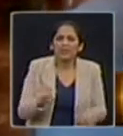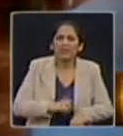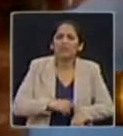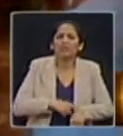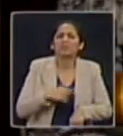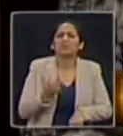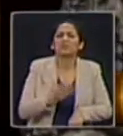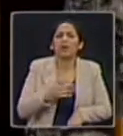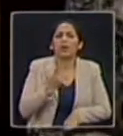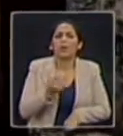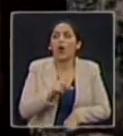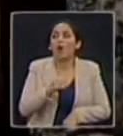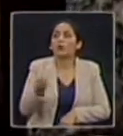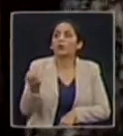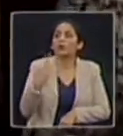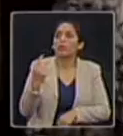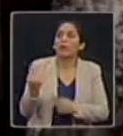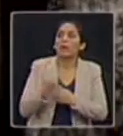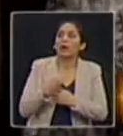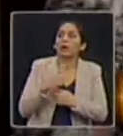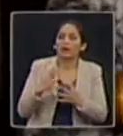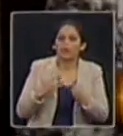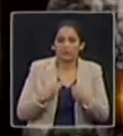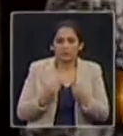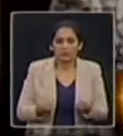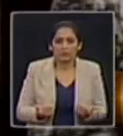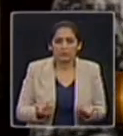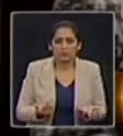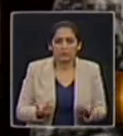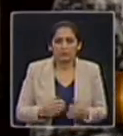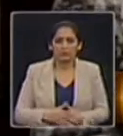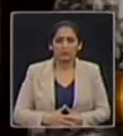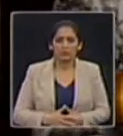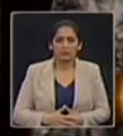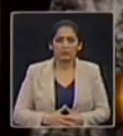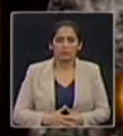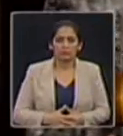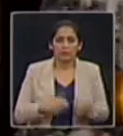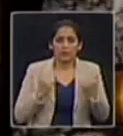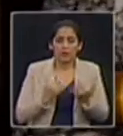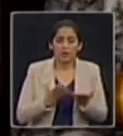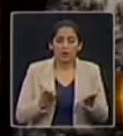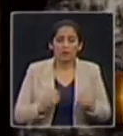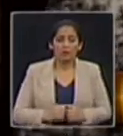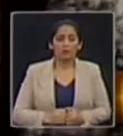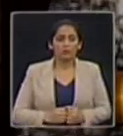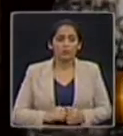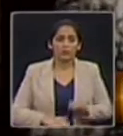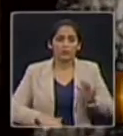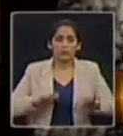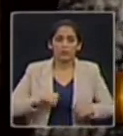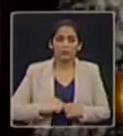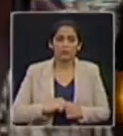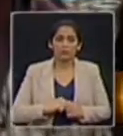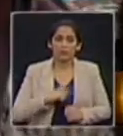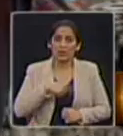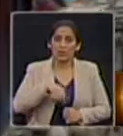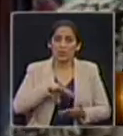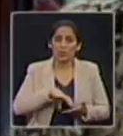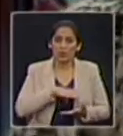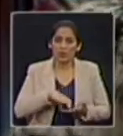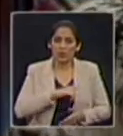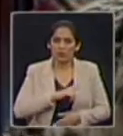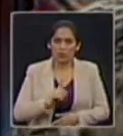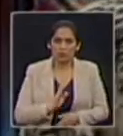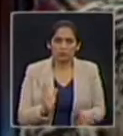de órdenes de quién. No quisiéramos, o sea, que esa demora, que es evidente, genere dudas. Eso no quisiéramos. Por el bien